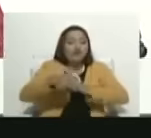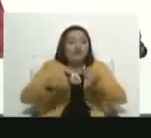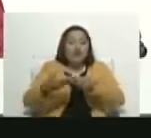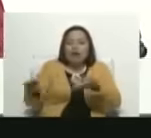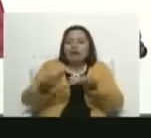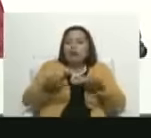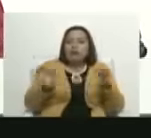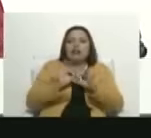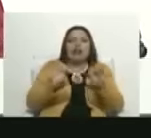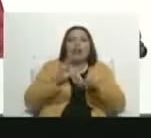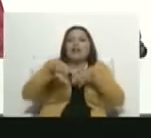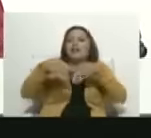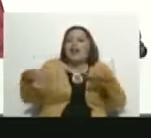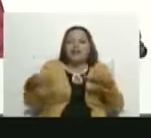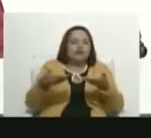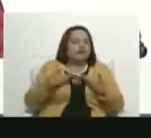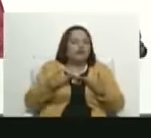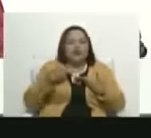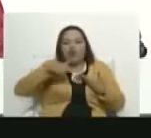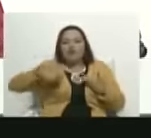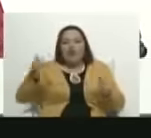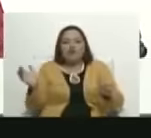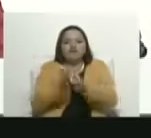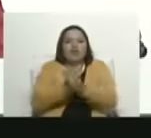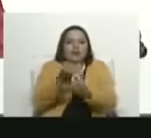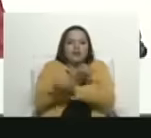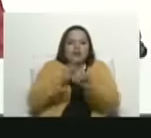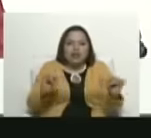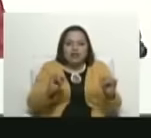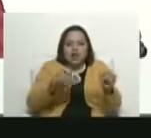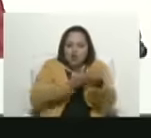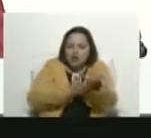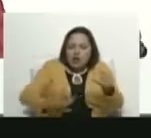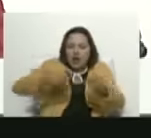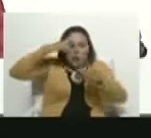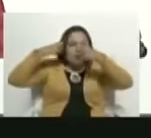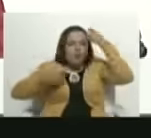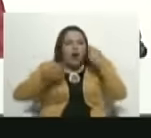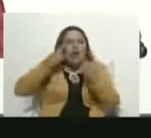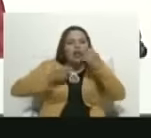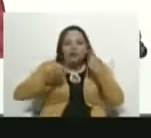nada. Nuestra independencia la conseguimos nosotros con sangre, sudor y lágrimas,